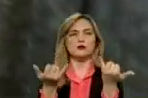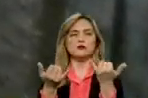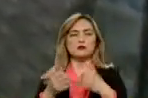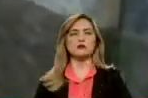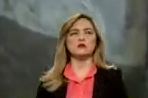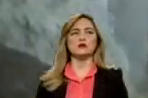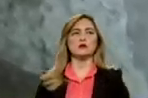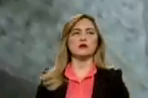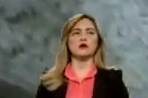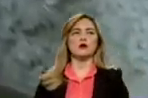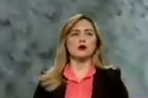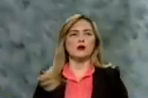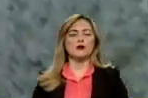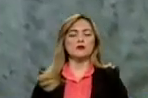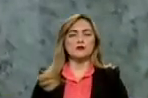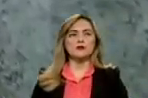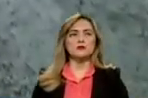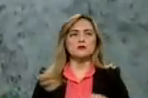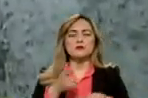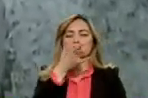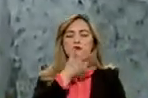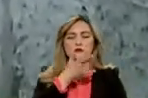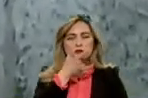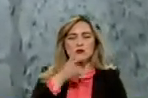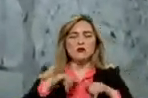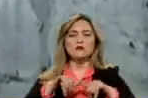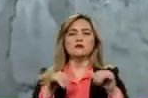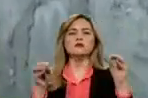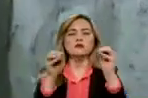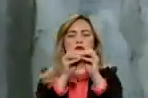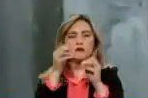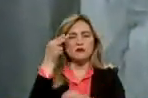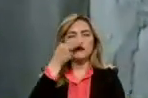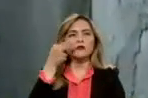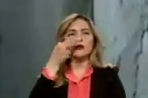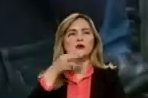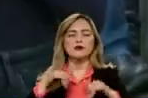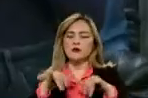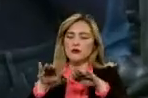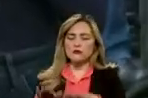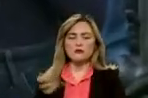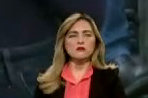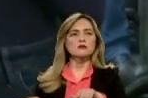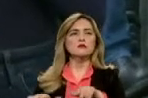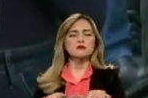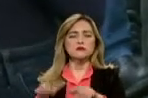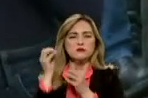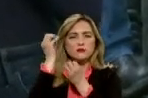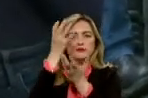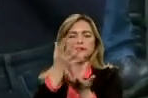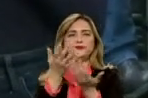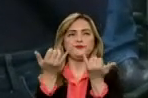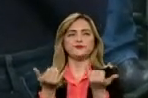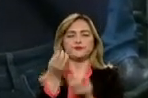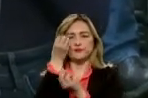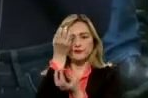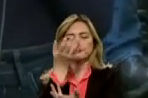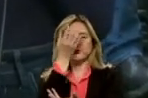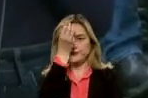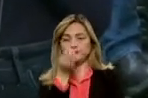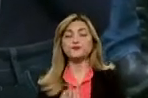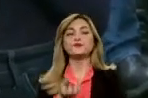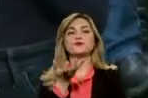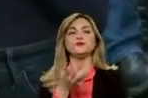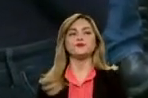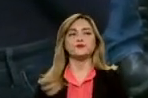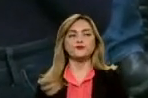a esta hora aquí en el sector de Pomaski. Regresamos contigo, Helen, pero nosotros continuaremos en este lugar para actualizar la información. Muy buenos